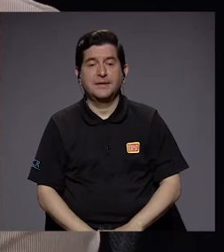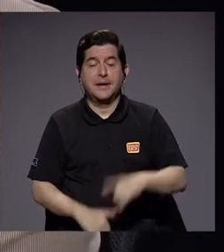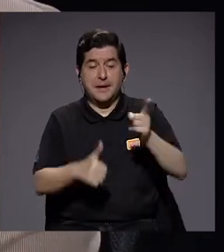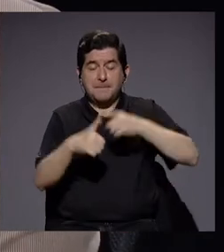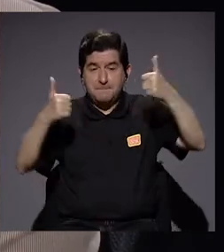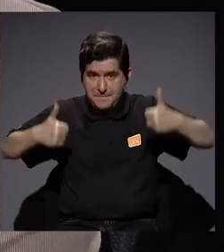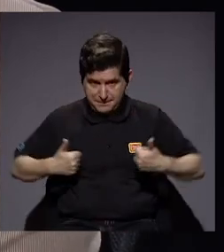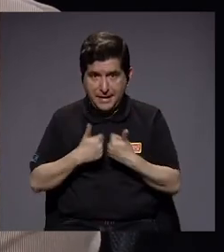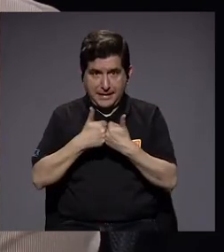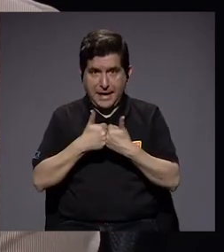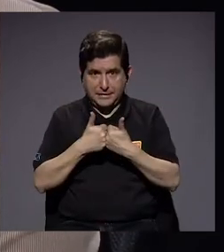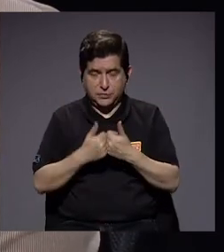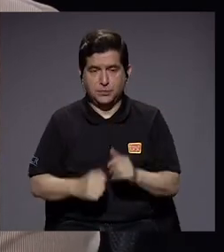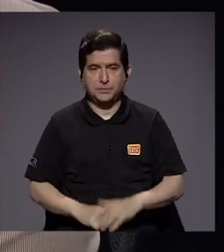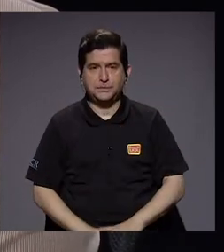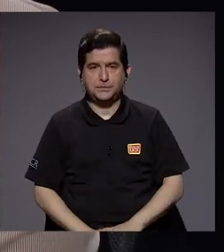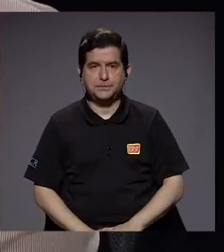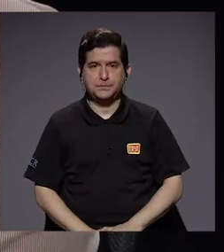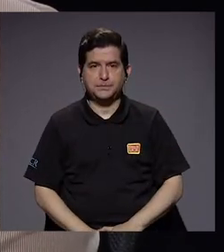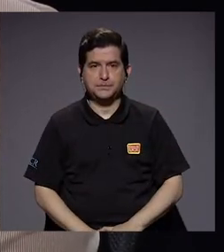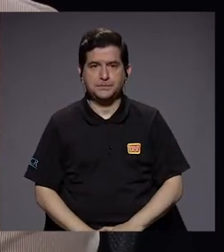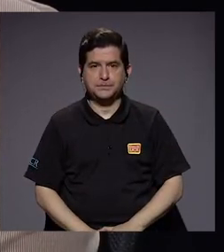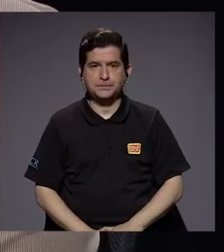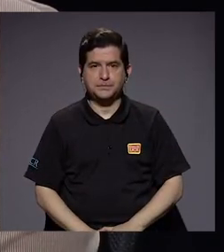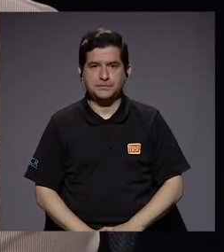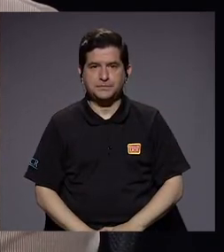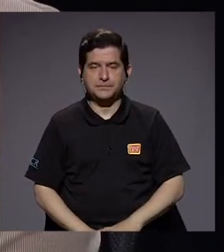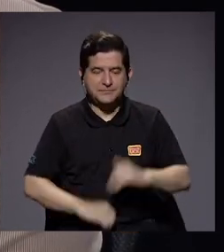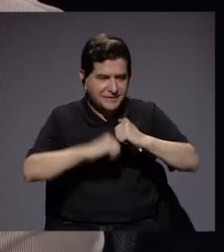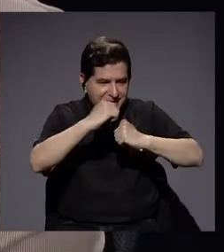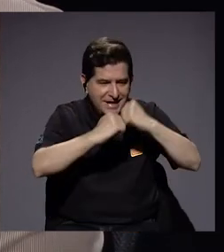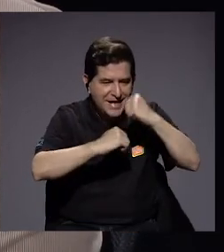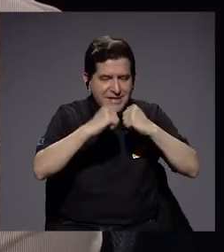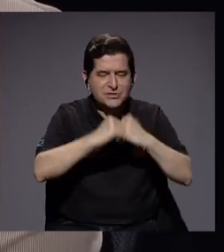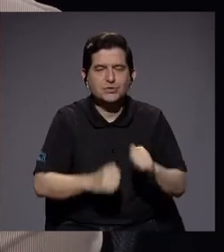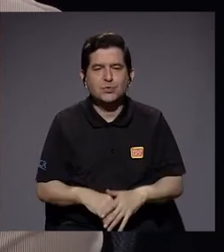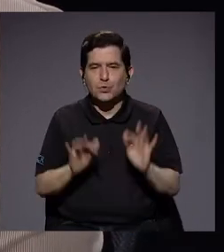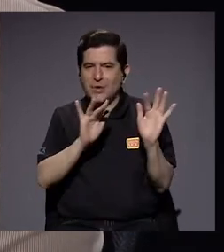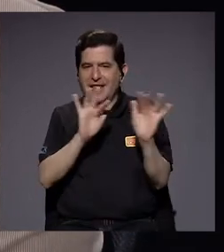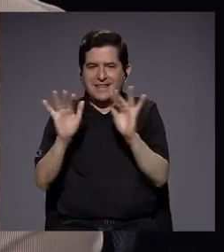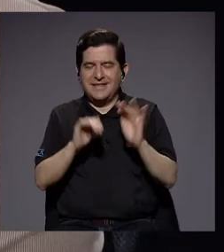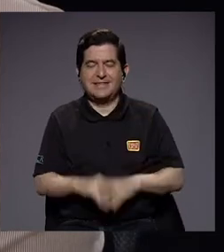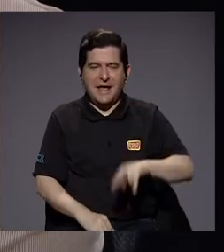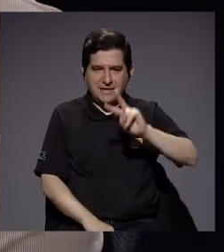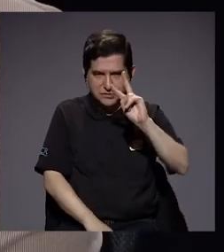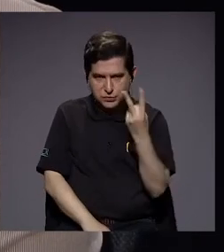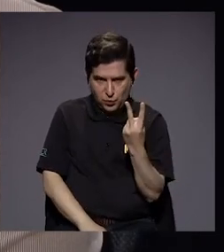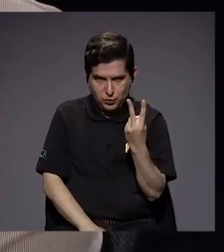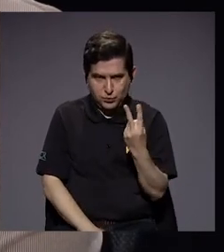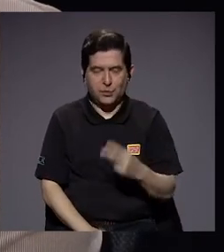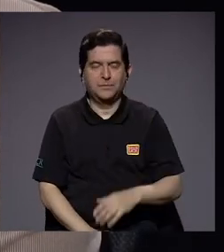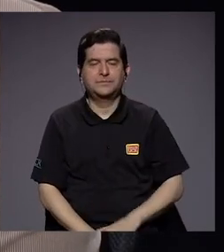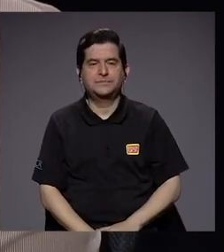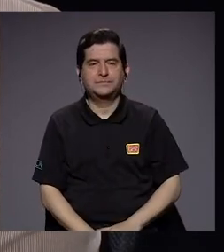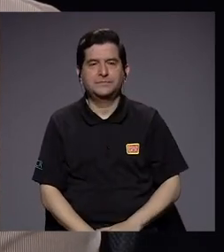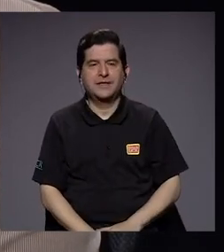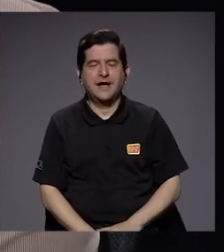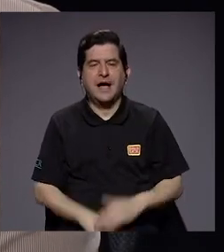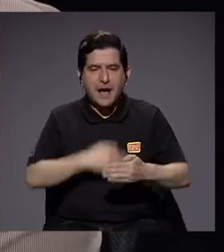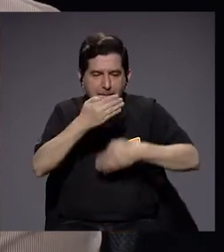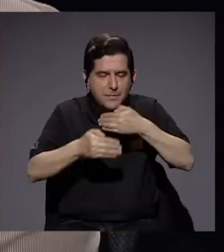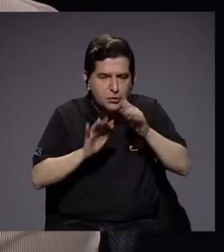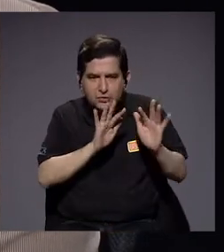el primer reto que hay es en cuanto a la infraestructura digital. El segundo reto, podemos decirlo, que